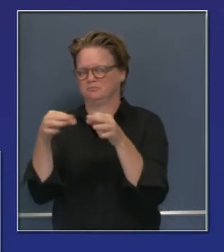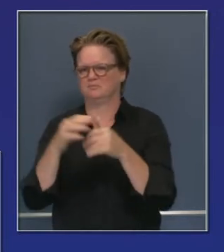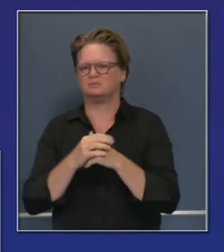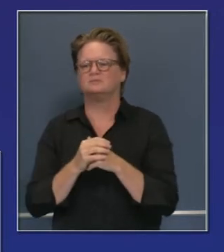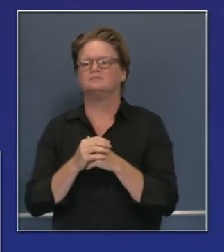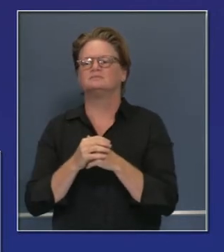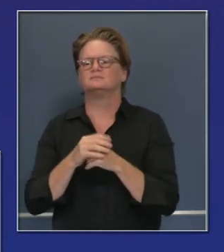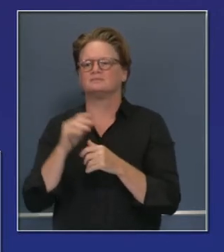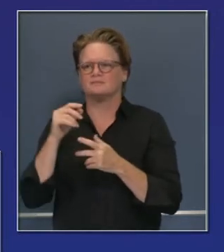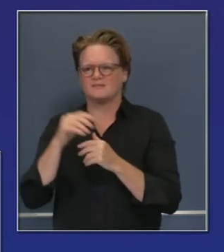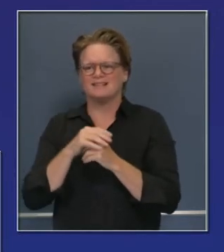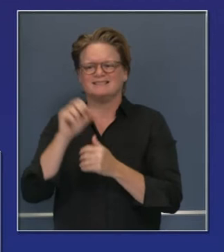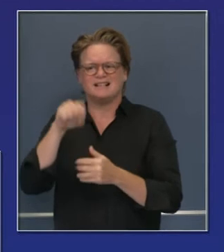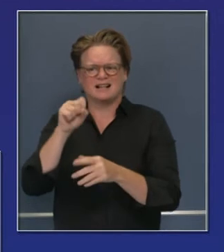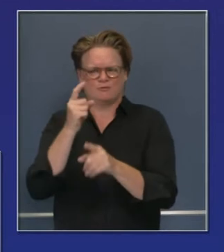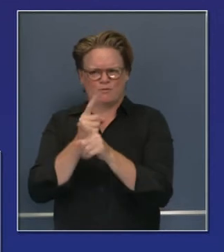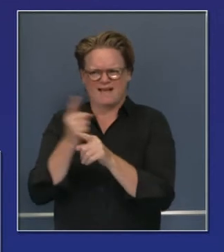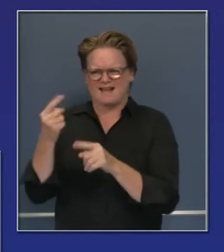ha hecho el Dr. Galli en este espacio.